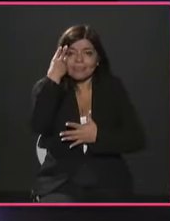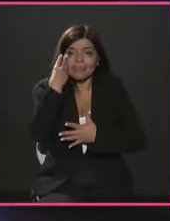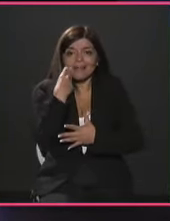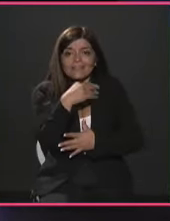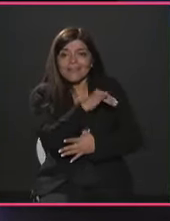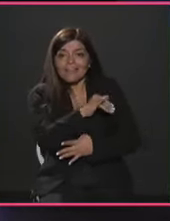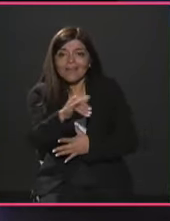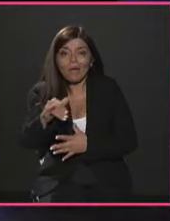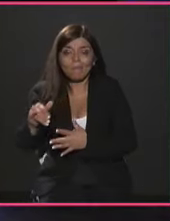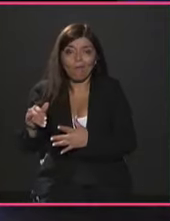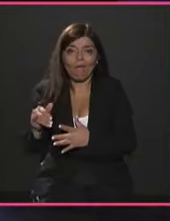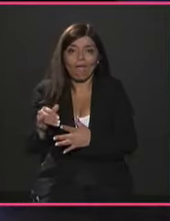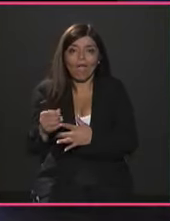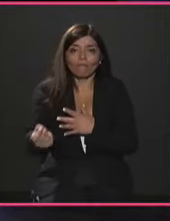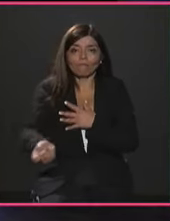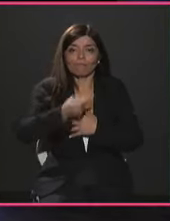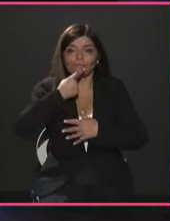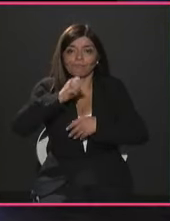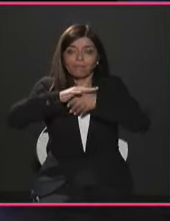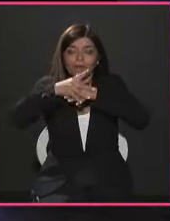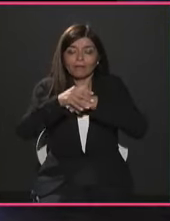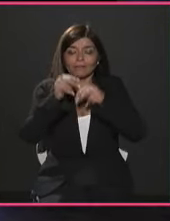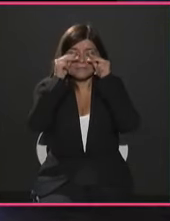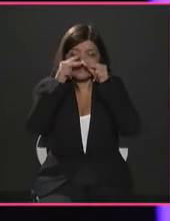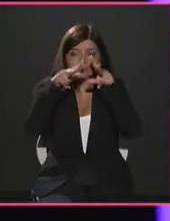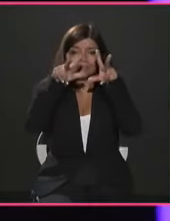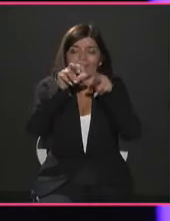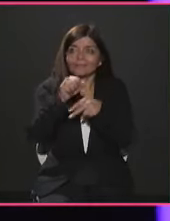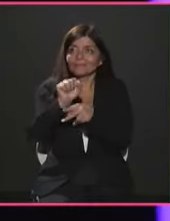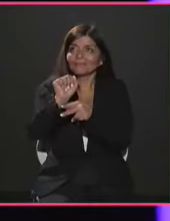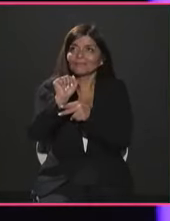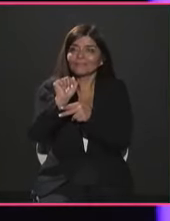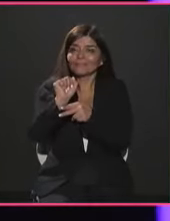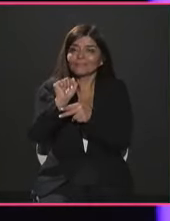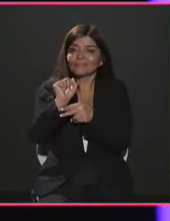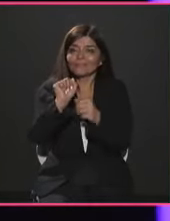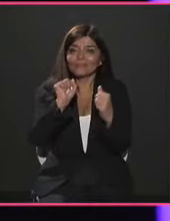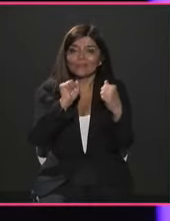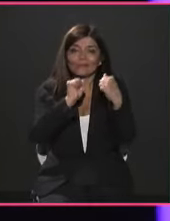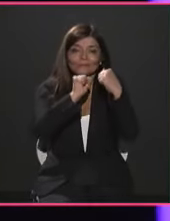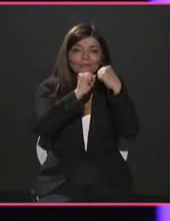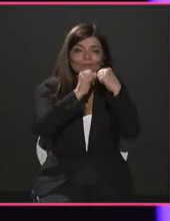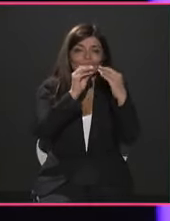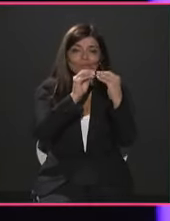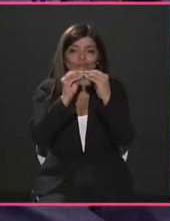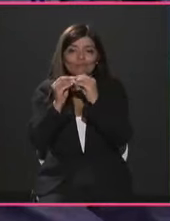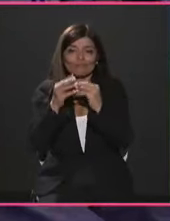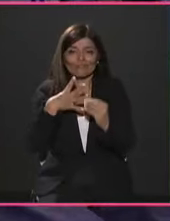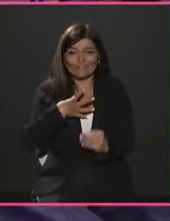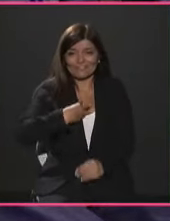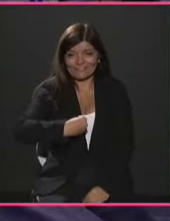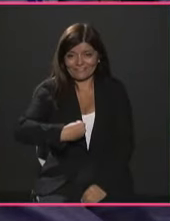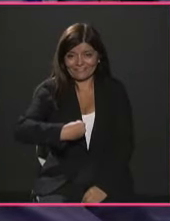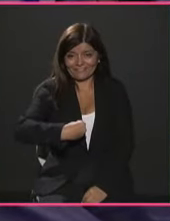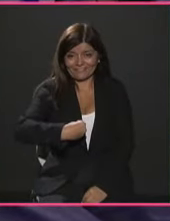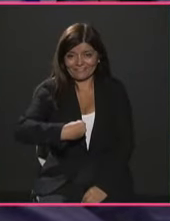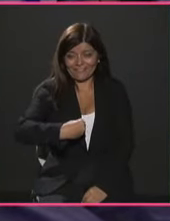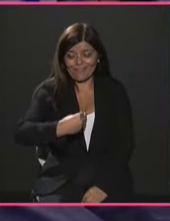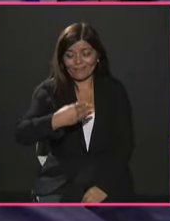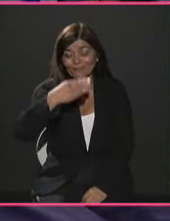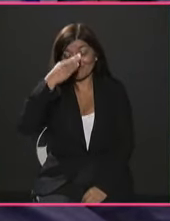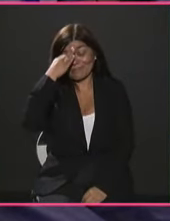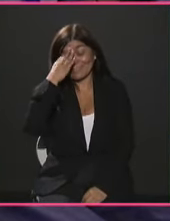terapia con bacteriófagos despertó levantó la cabeza y le besó la cabeza a su hija fue una experiencia